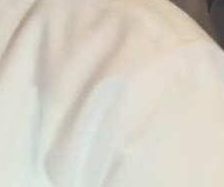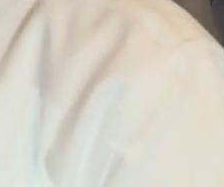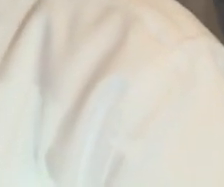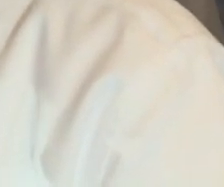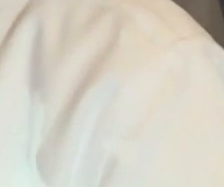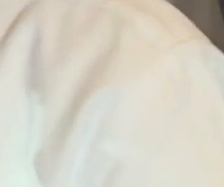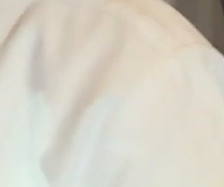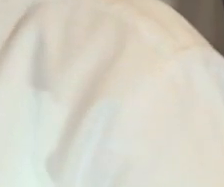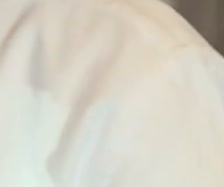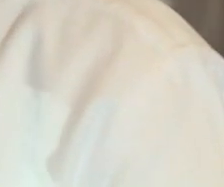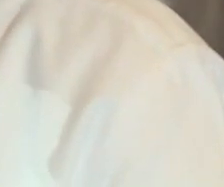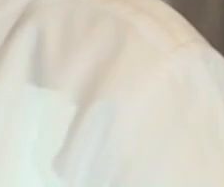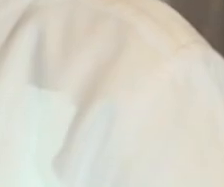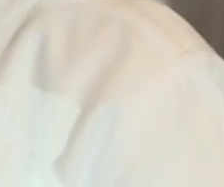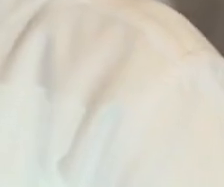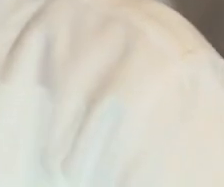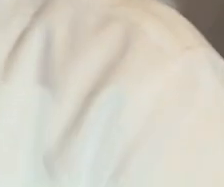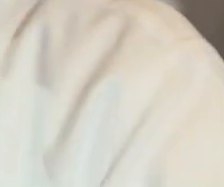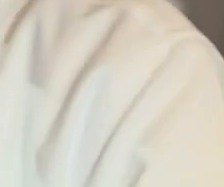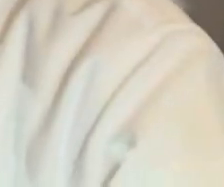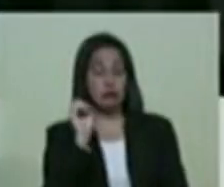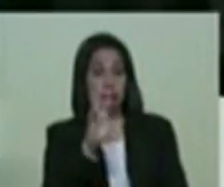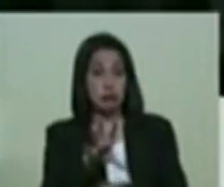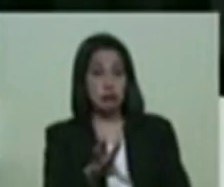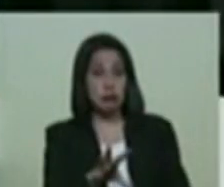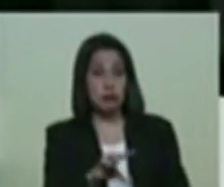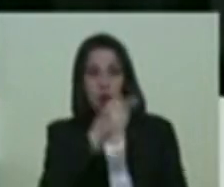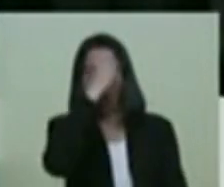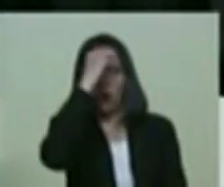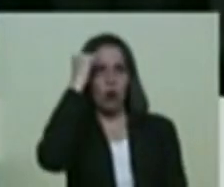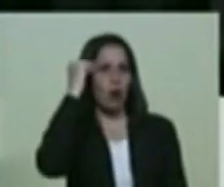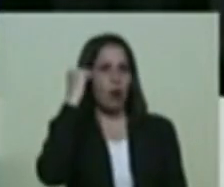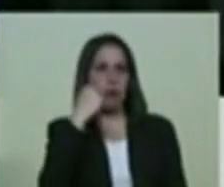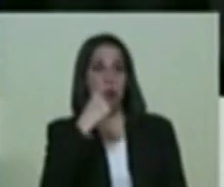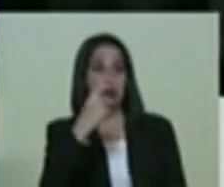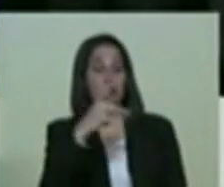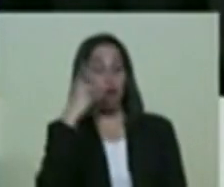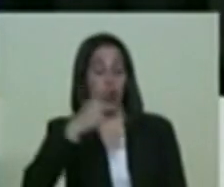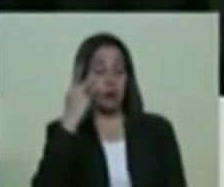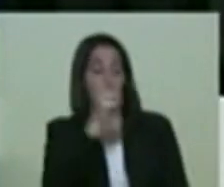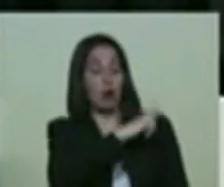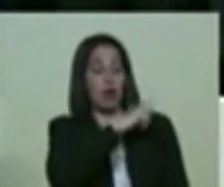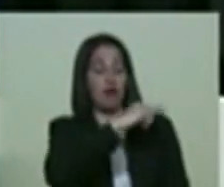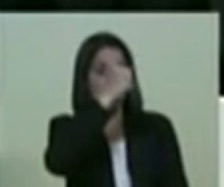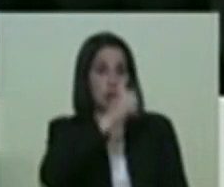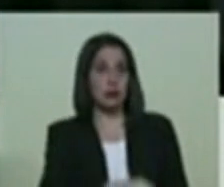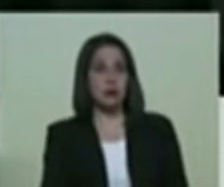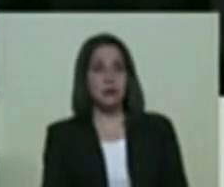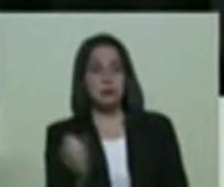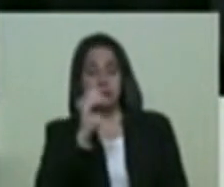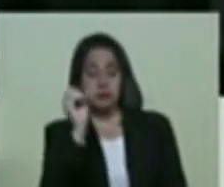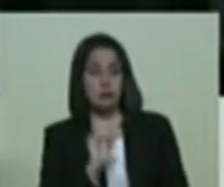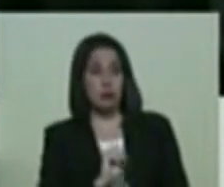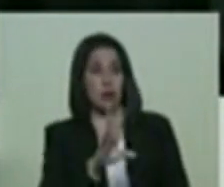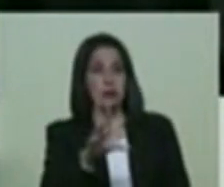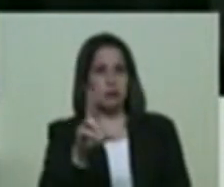salida electoral a la crisis, a reconocer los resultados. Digo Julio Borges porque es el jefe político de la oposición. O le envío un mensaje